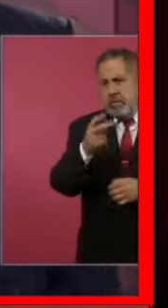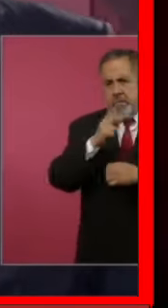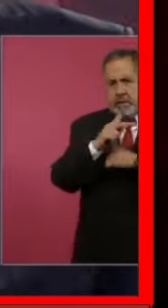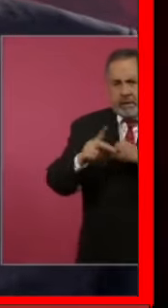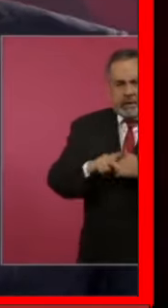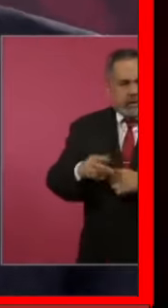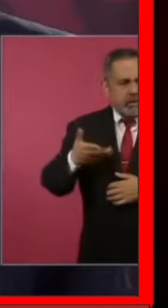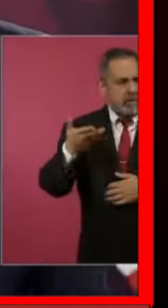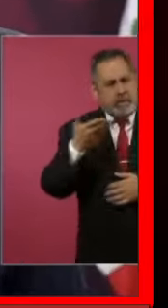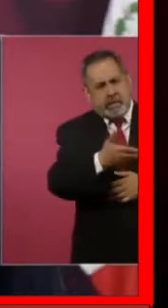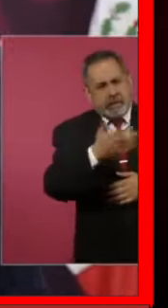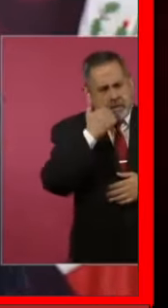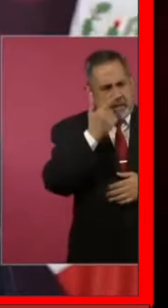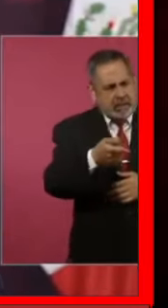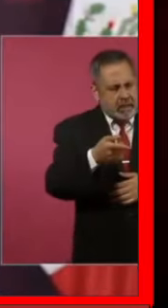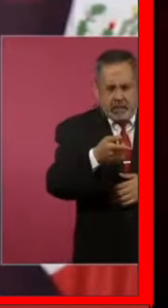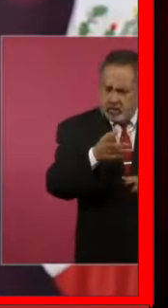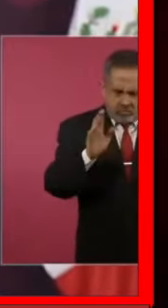expresidente